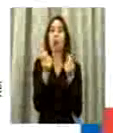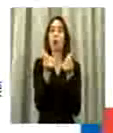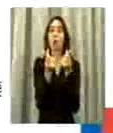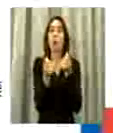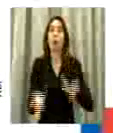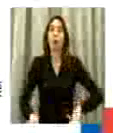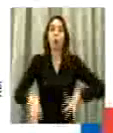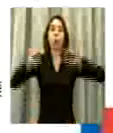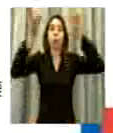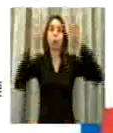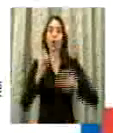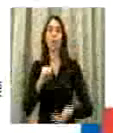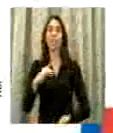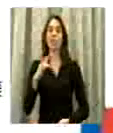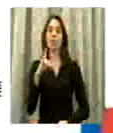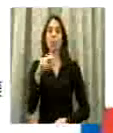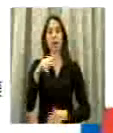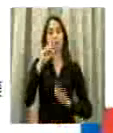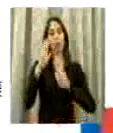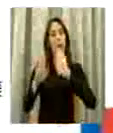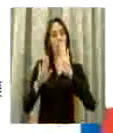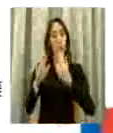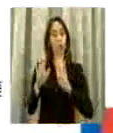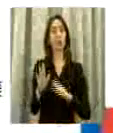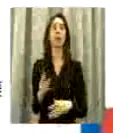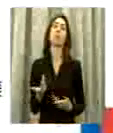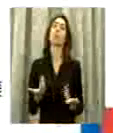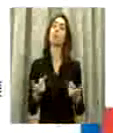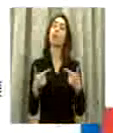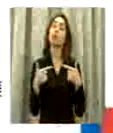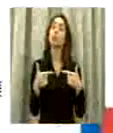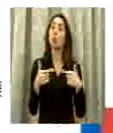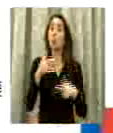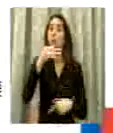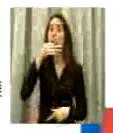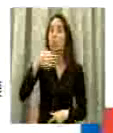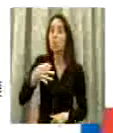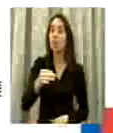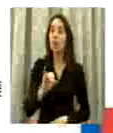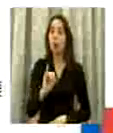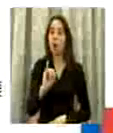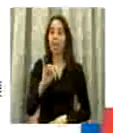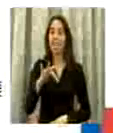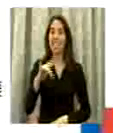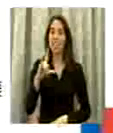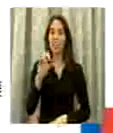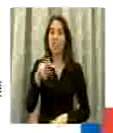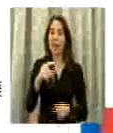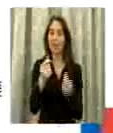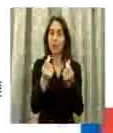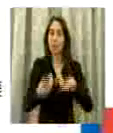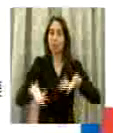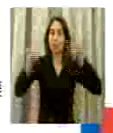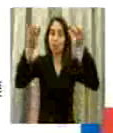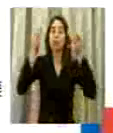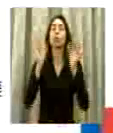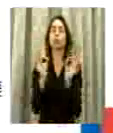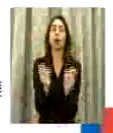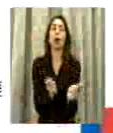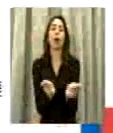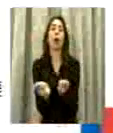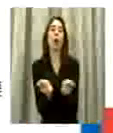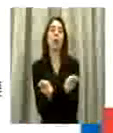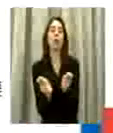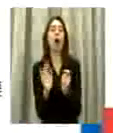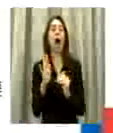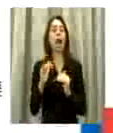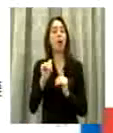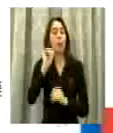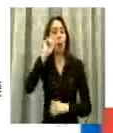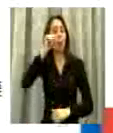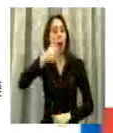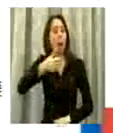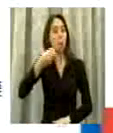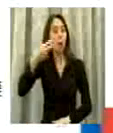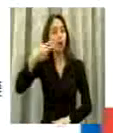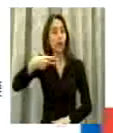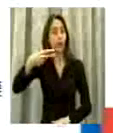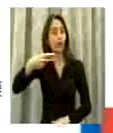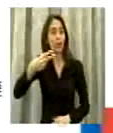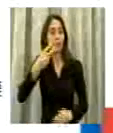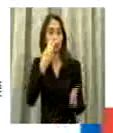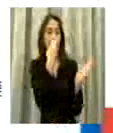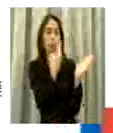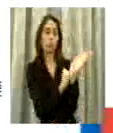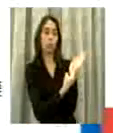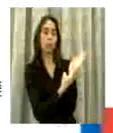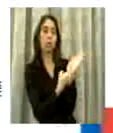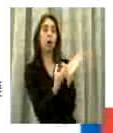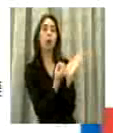Pero afortunadamente podemos decir que la inflación está bajo control y que probablemente vamos a tener una buena noticia mañana cuando conozcamos la